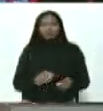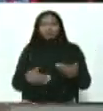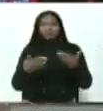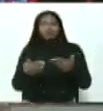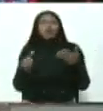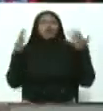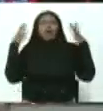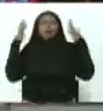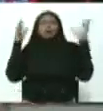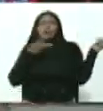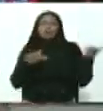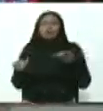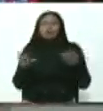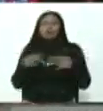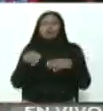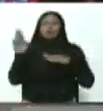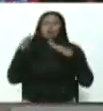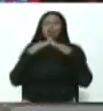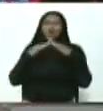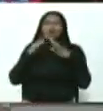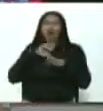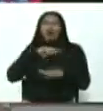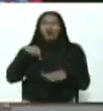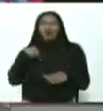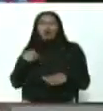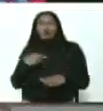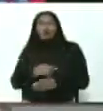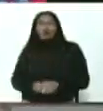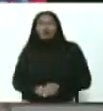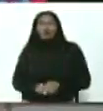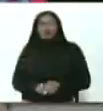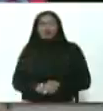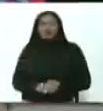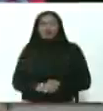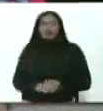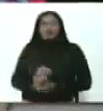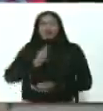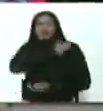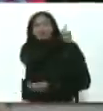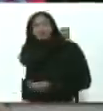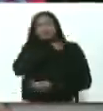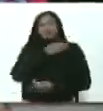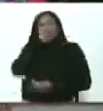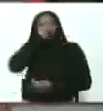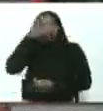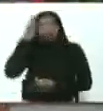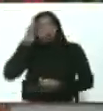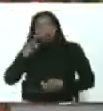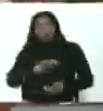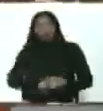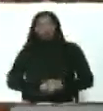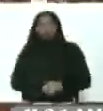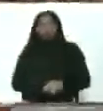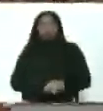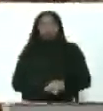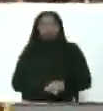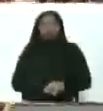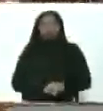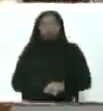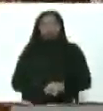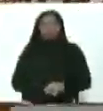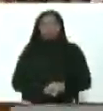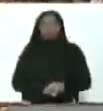de bienvenida a su casa a nuestro capitán de capitanes, Diosdado Cabello